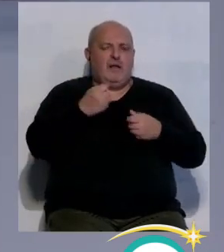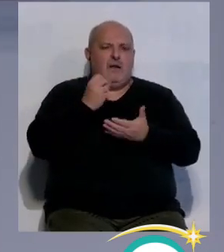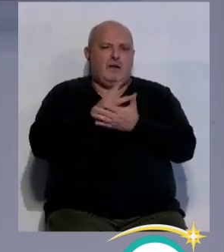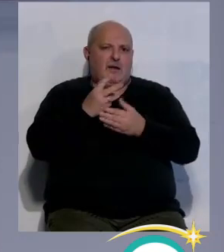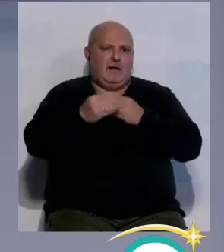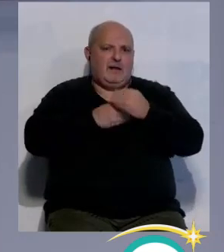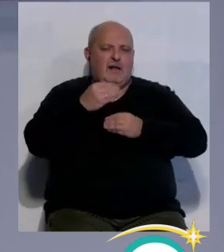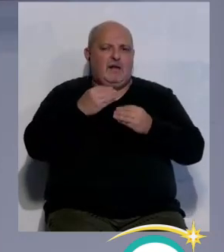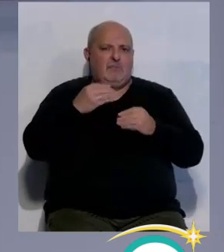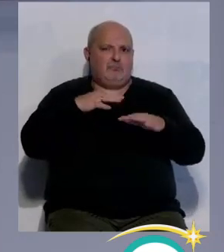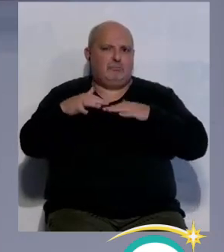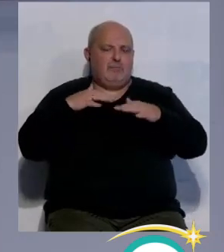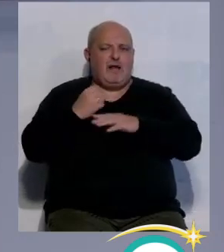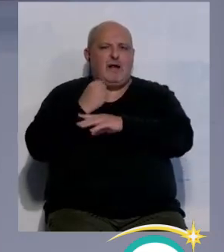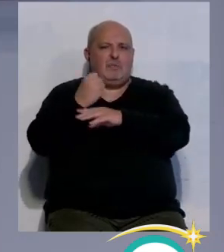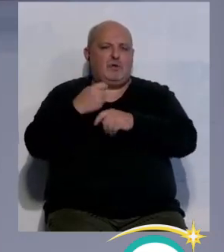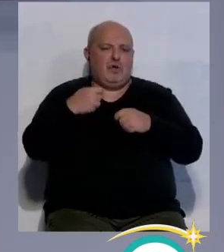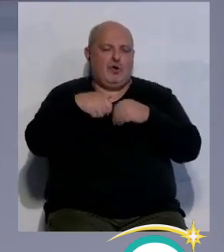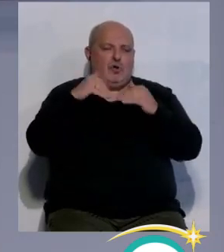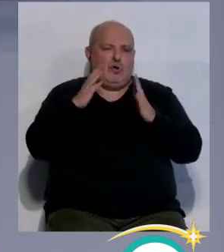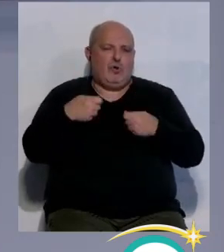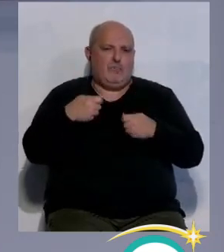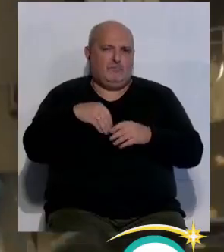apostado por las acciones en apoyo del comercio local.